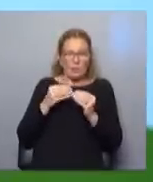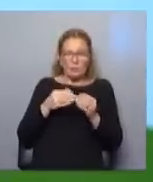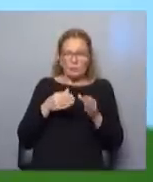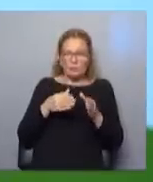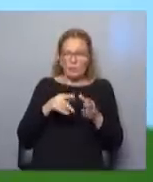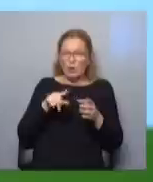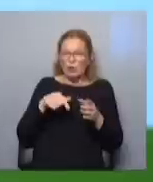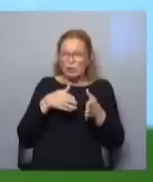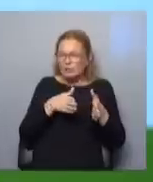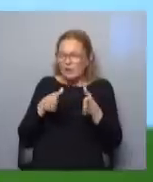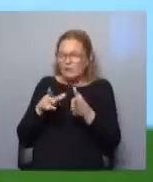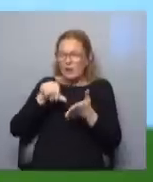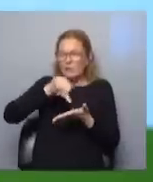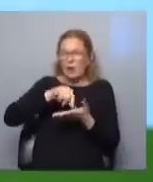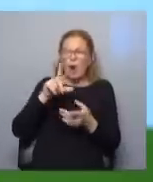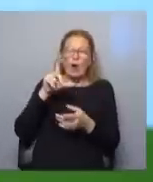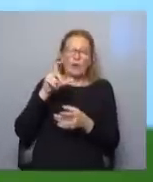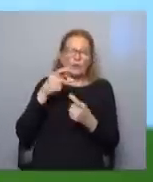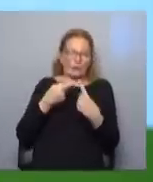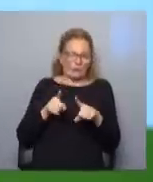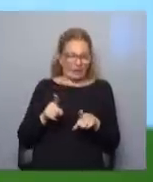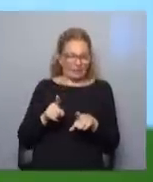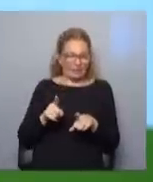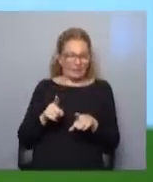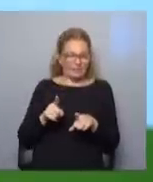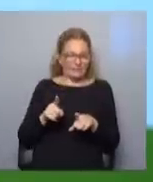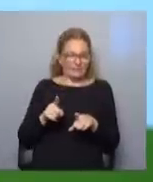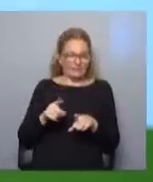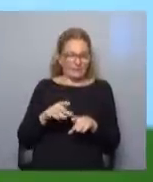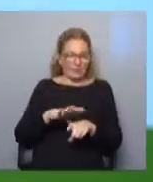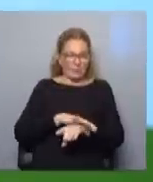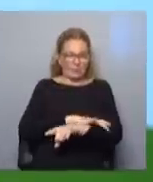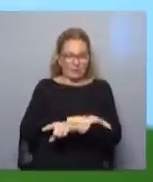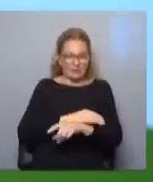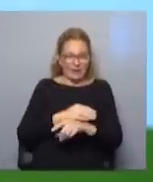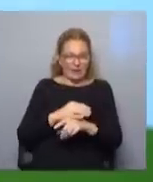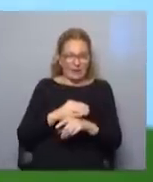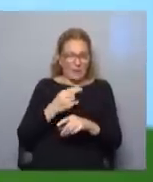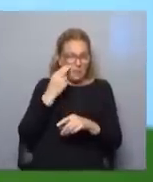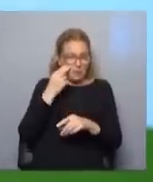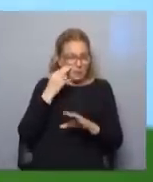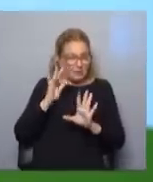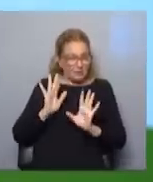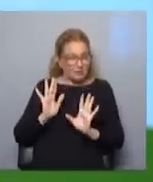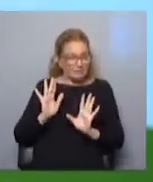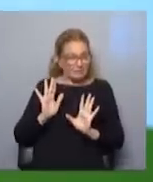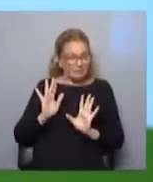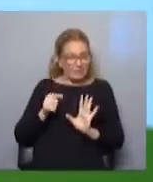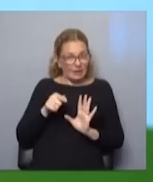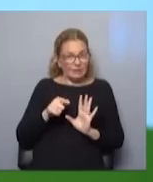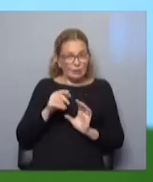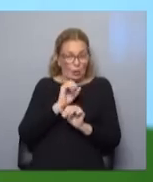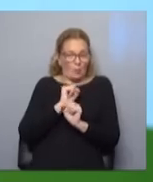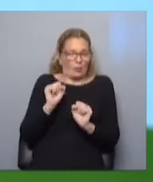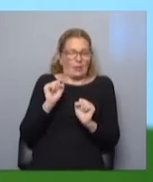país obviamente hay diferencia ahora a la hora de arremangarse ir a resolver los problema hay no